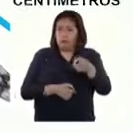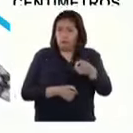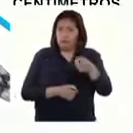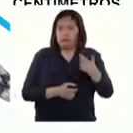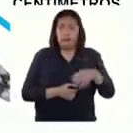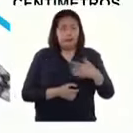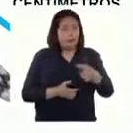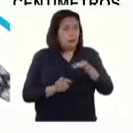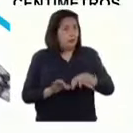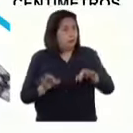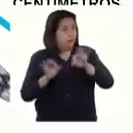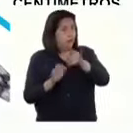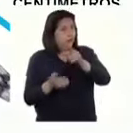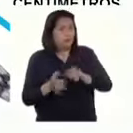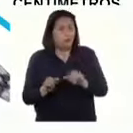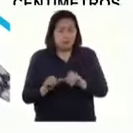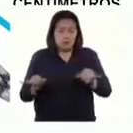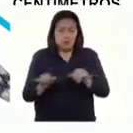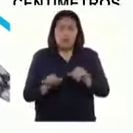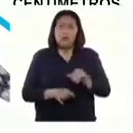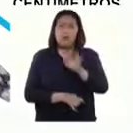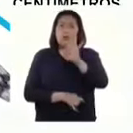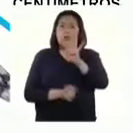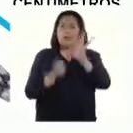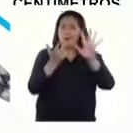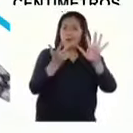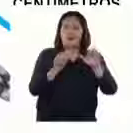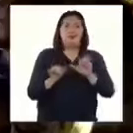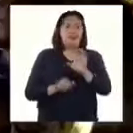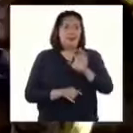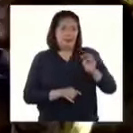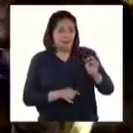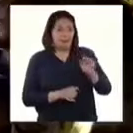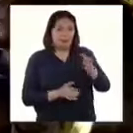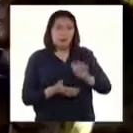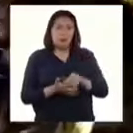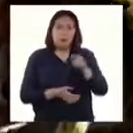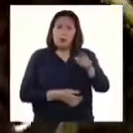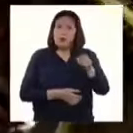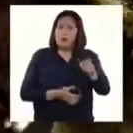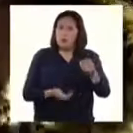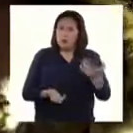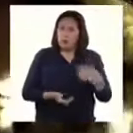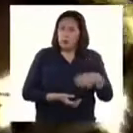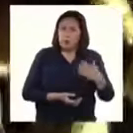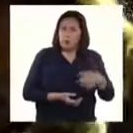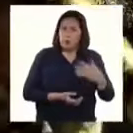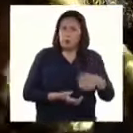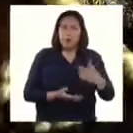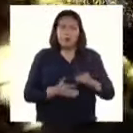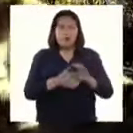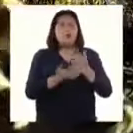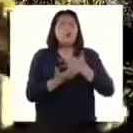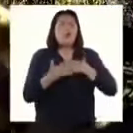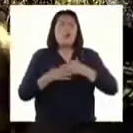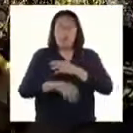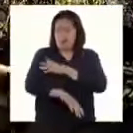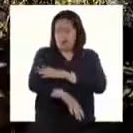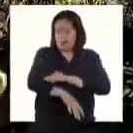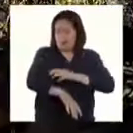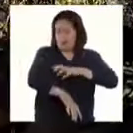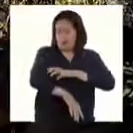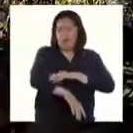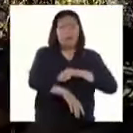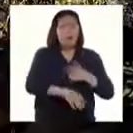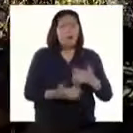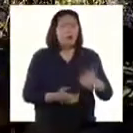principal, puede llegar a medir hasta 48 centímetros. Esta posee un aspecto felpudo y entre 6